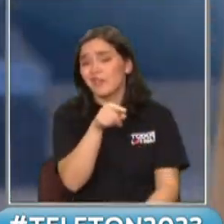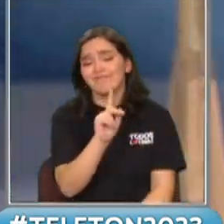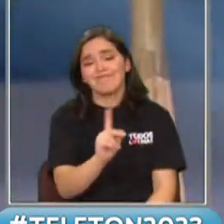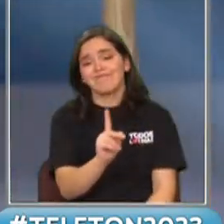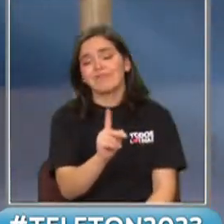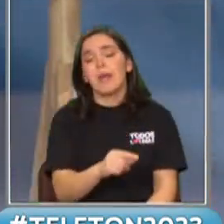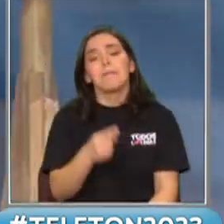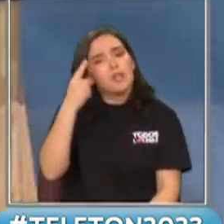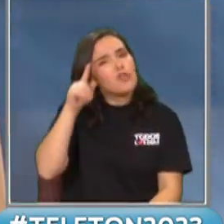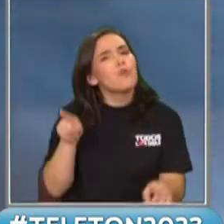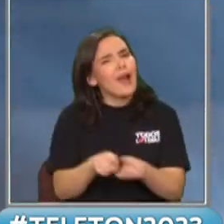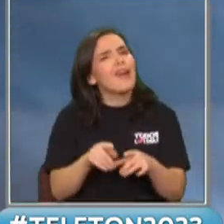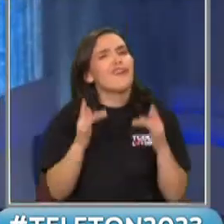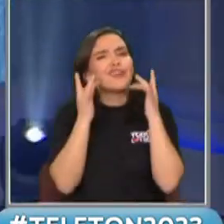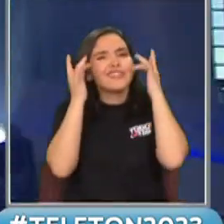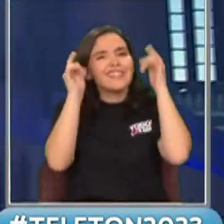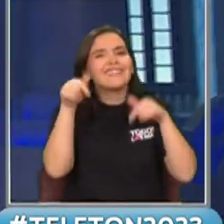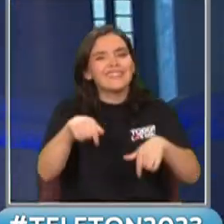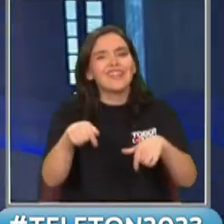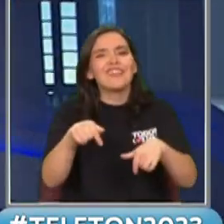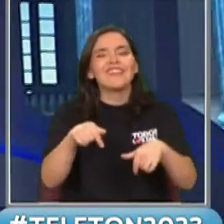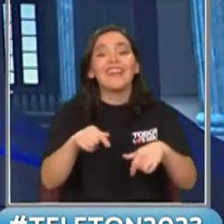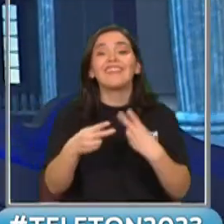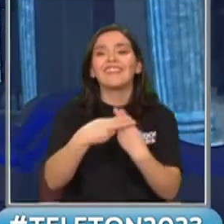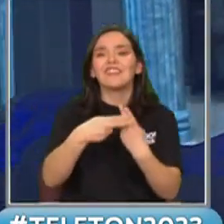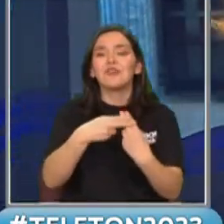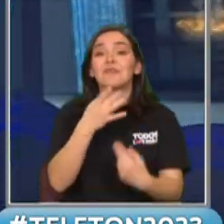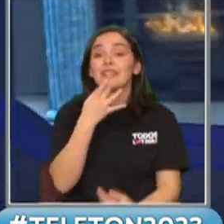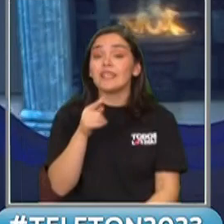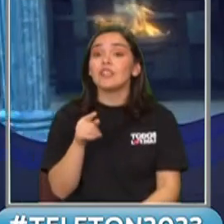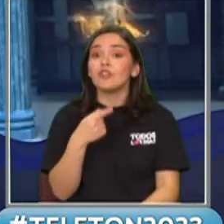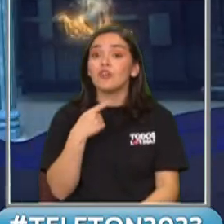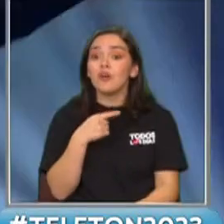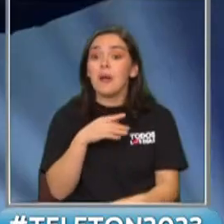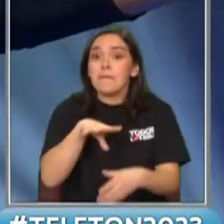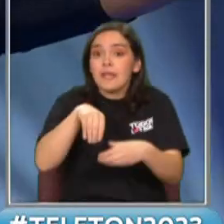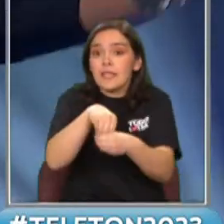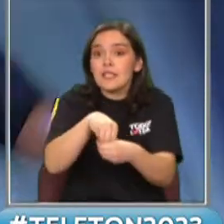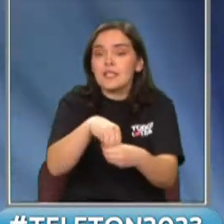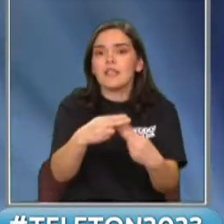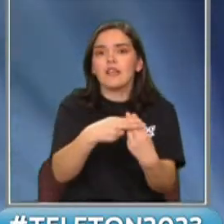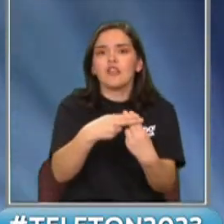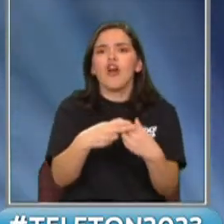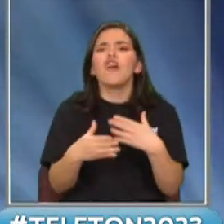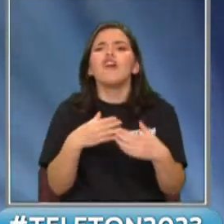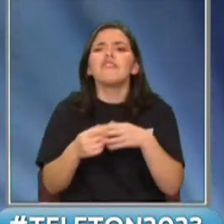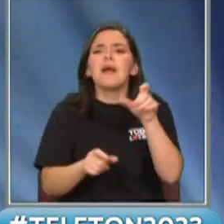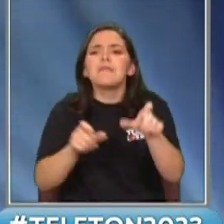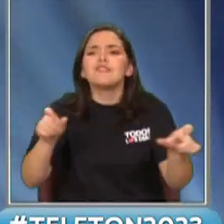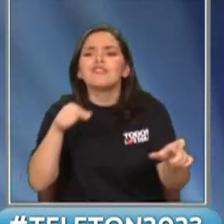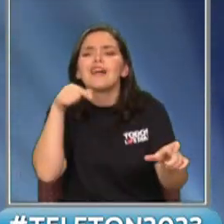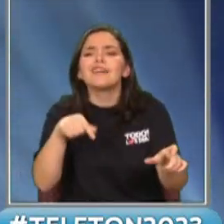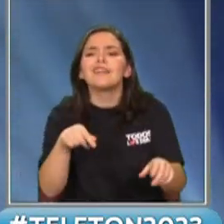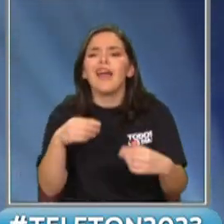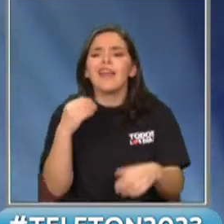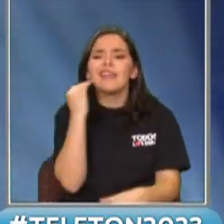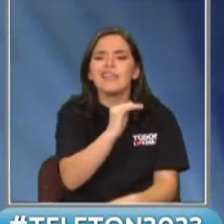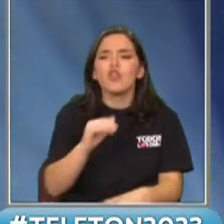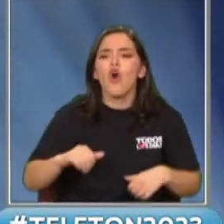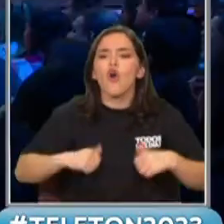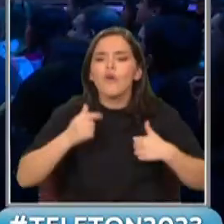estoy super contenta de estar hoy día acá en Teletón porque yo también pertenecía a la teleton Dónde están los pacientes Hay algún paciente teleton acá o